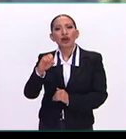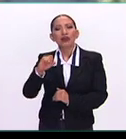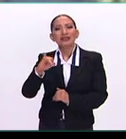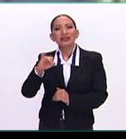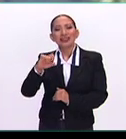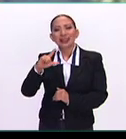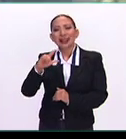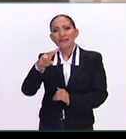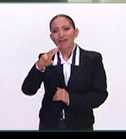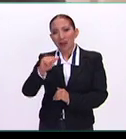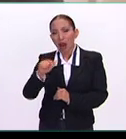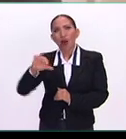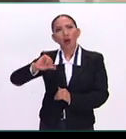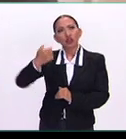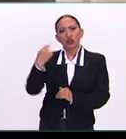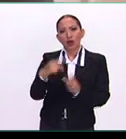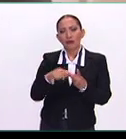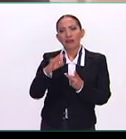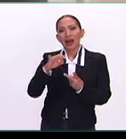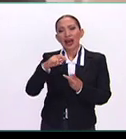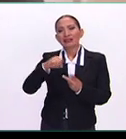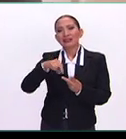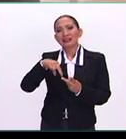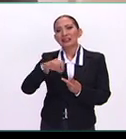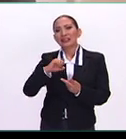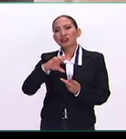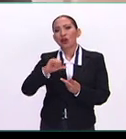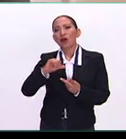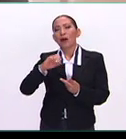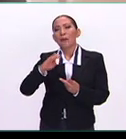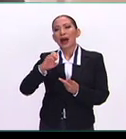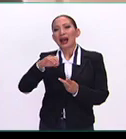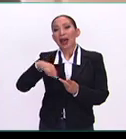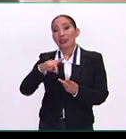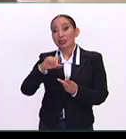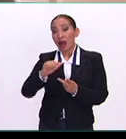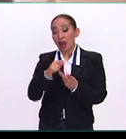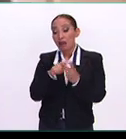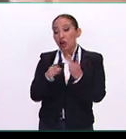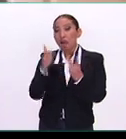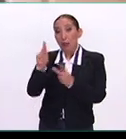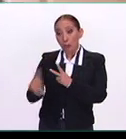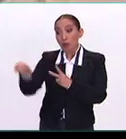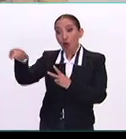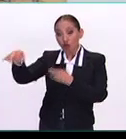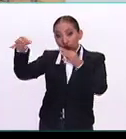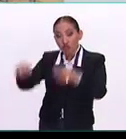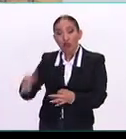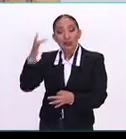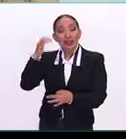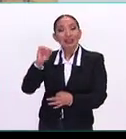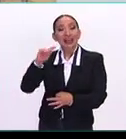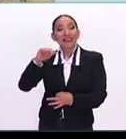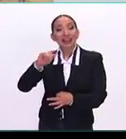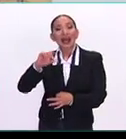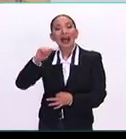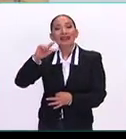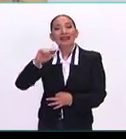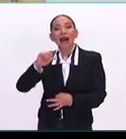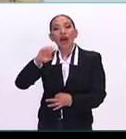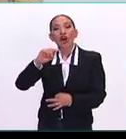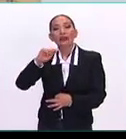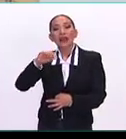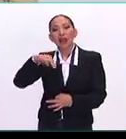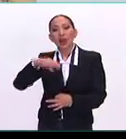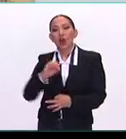Silva Galeana, otro Francisco Morales Baranda, que son del pueblo de Santana Tlacotenco